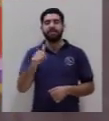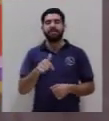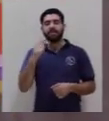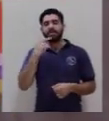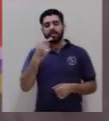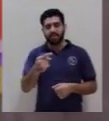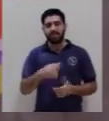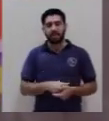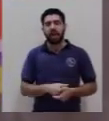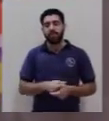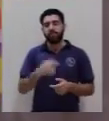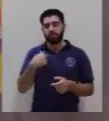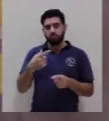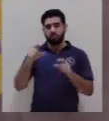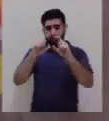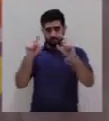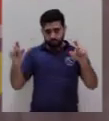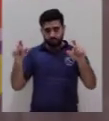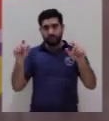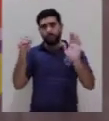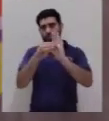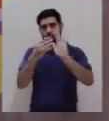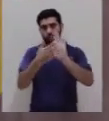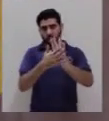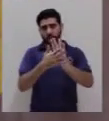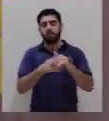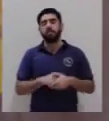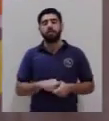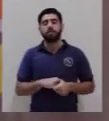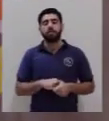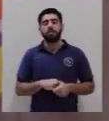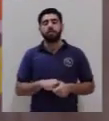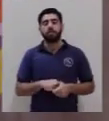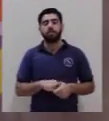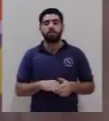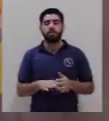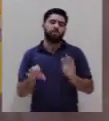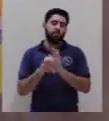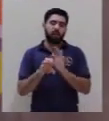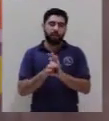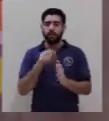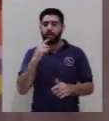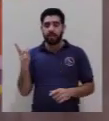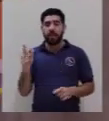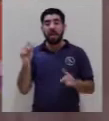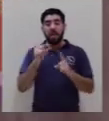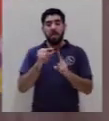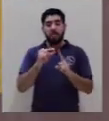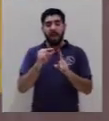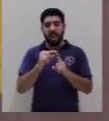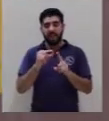acá y se pone una parte del refrán aquí afuera. Por ejemplo, aquí dice, a palabras